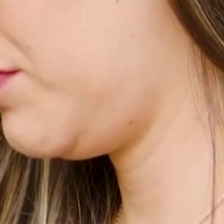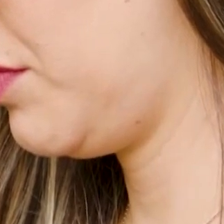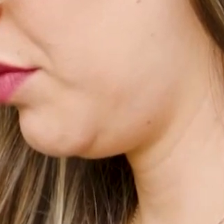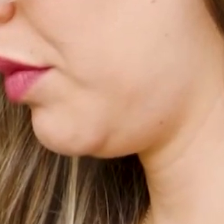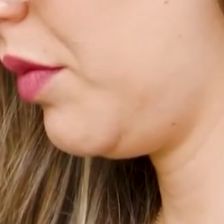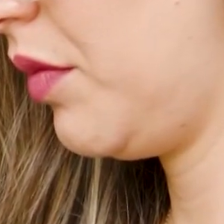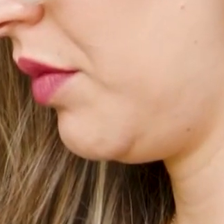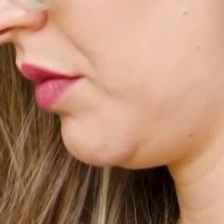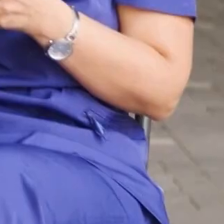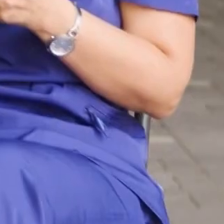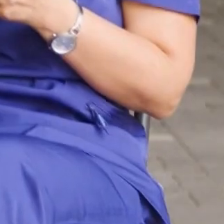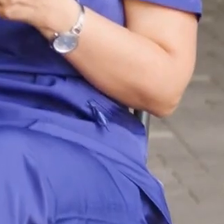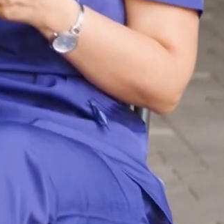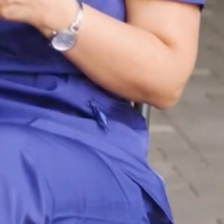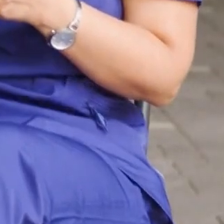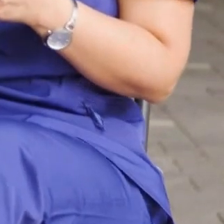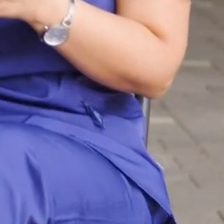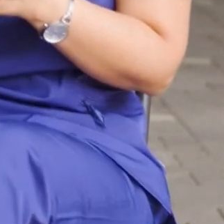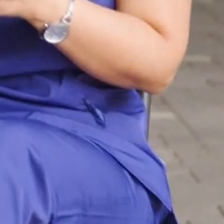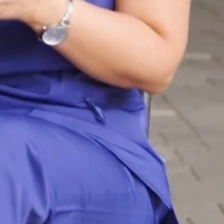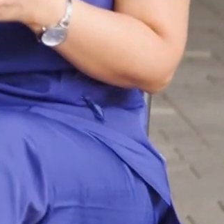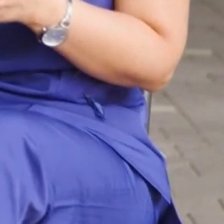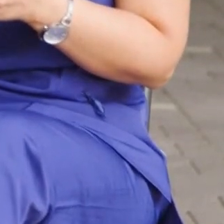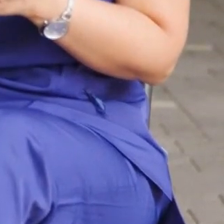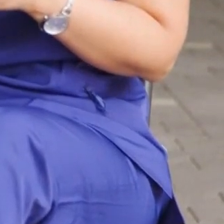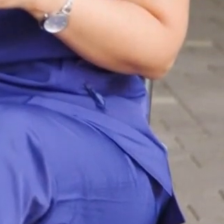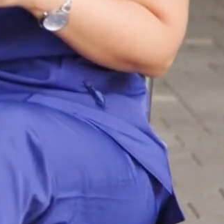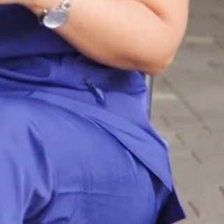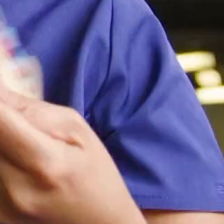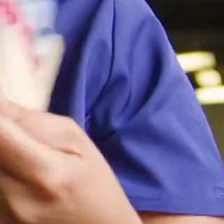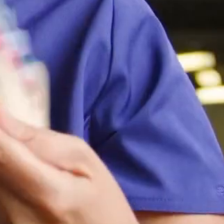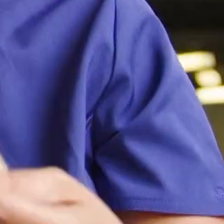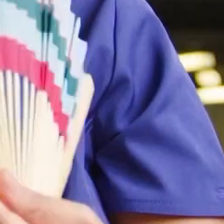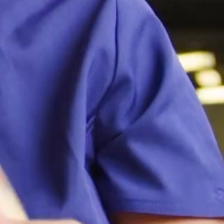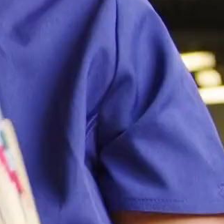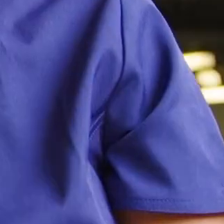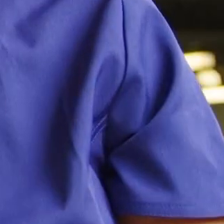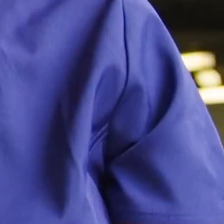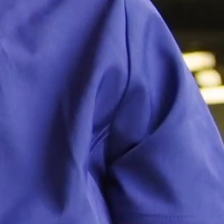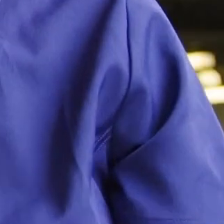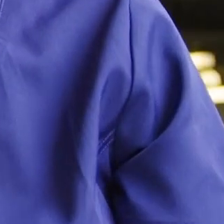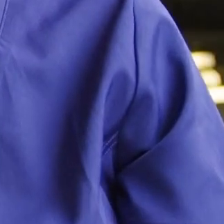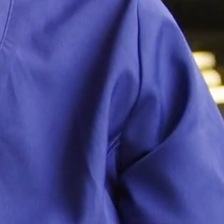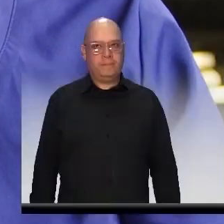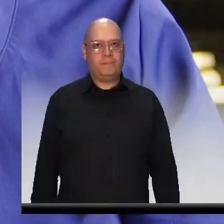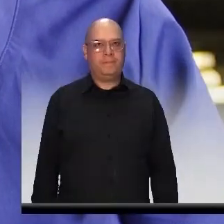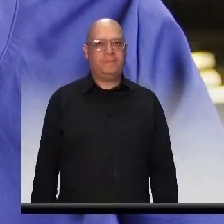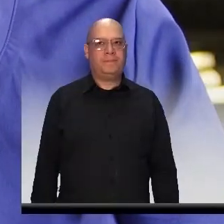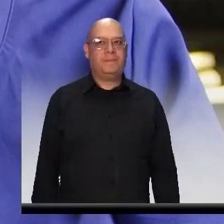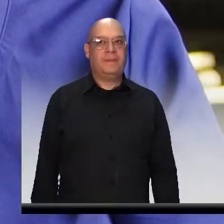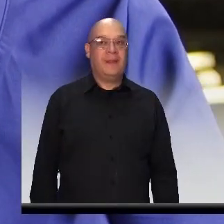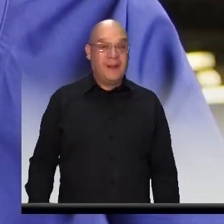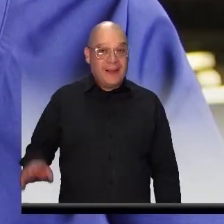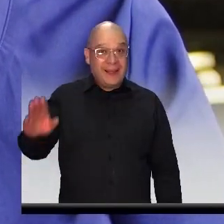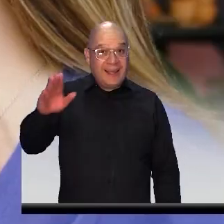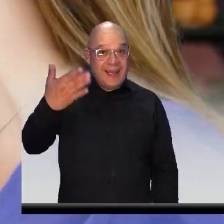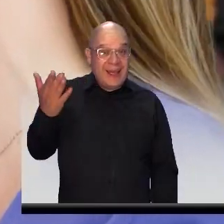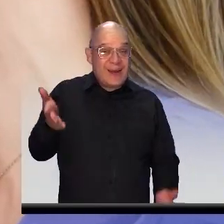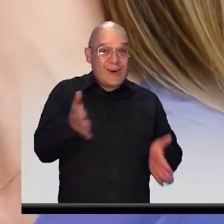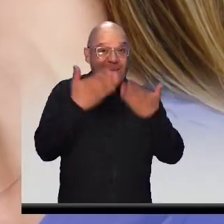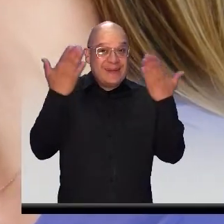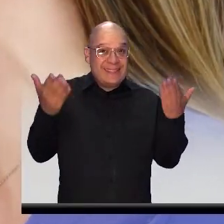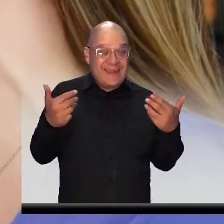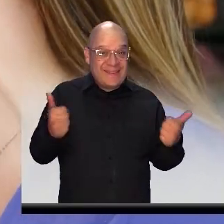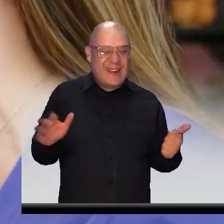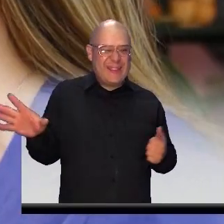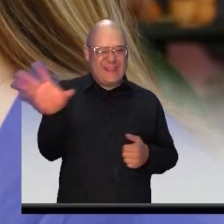Hey. Hey, coleguitas, ¿qué tal? ¿Cómo están? Espero